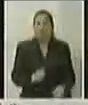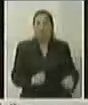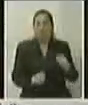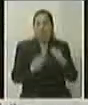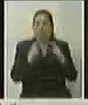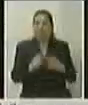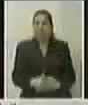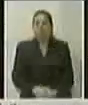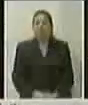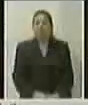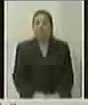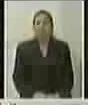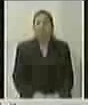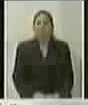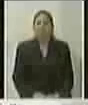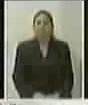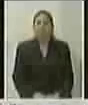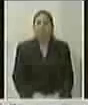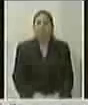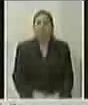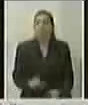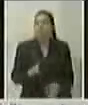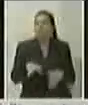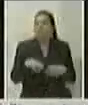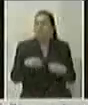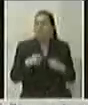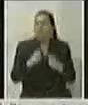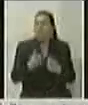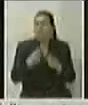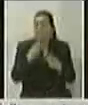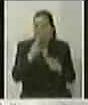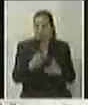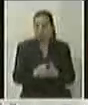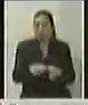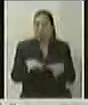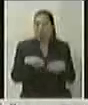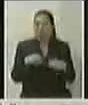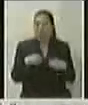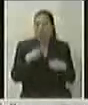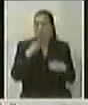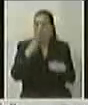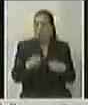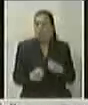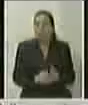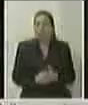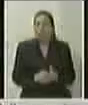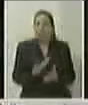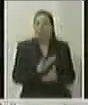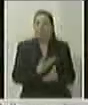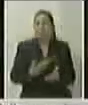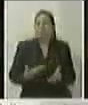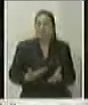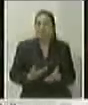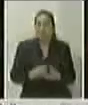derecho de faltarle el respeto. Esto de acá es inaceptable, que el Congreso peruano acepte un insulto así a un